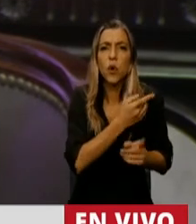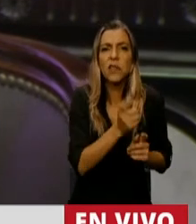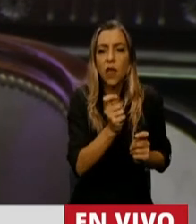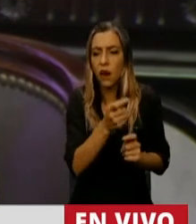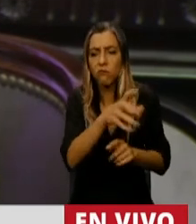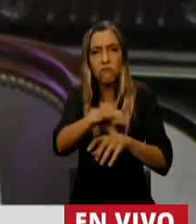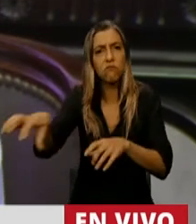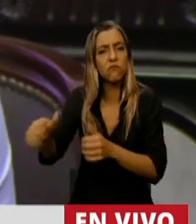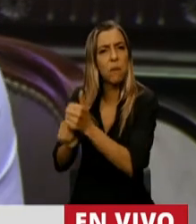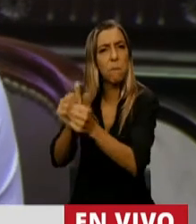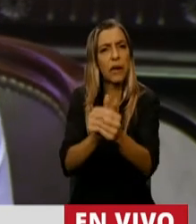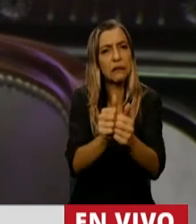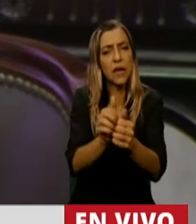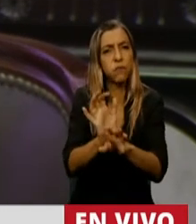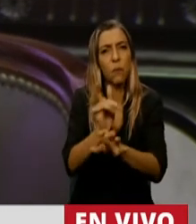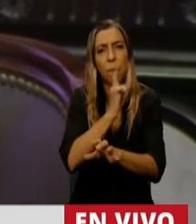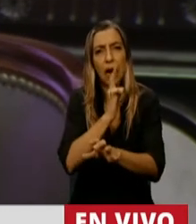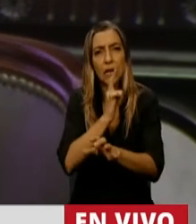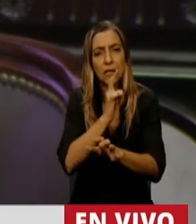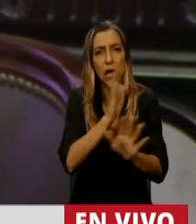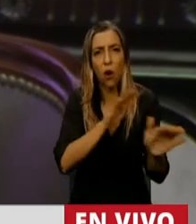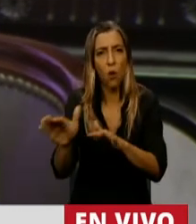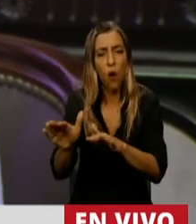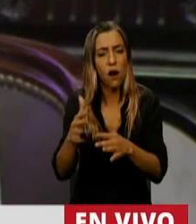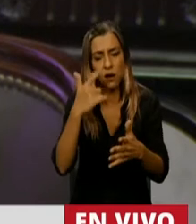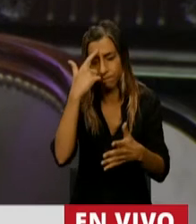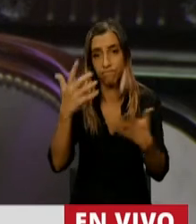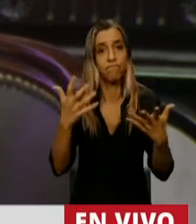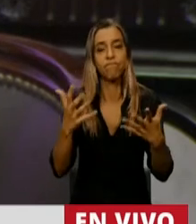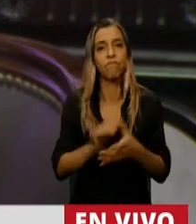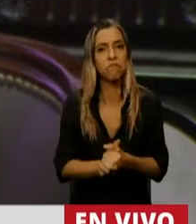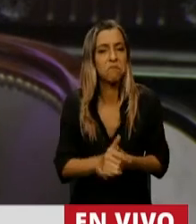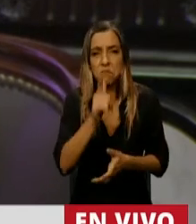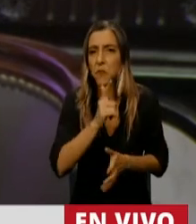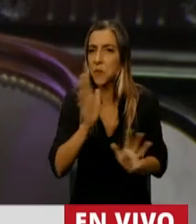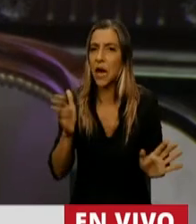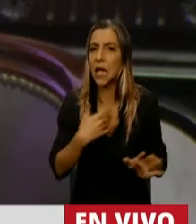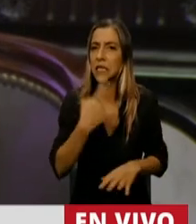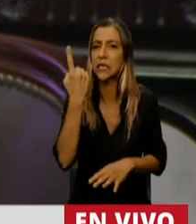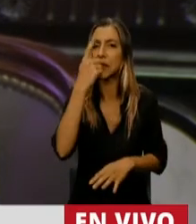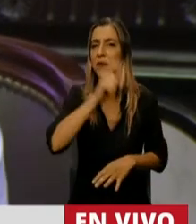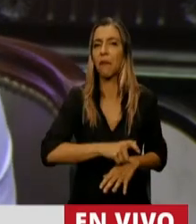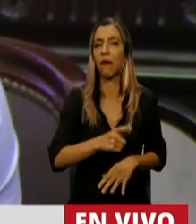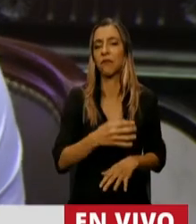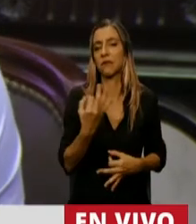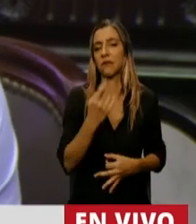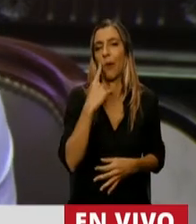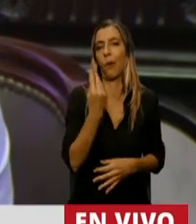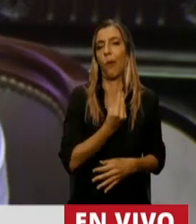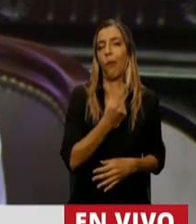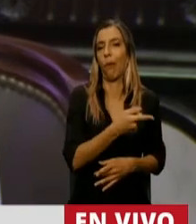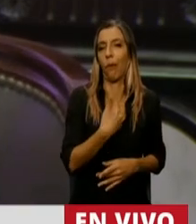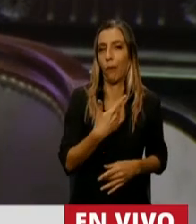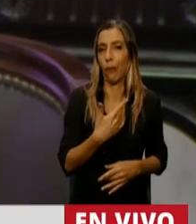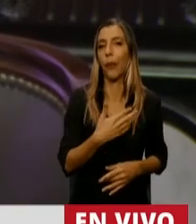mal, particularmente yo tengo una teoría de que hubo un vivo que levantó un teléfono, de esos vivos que solamente